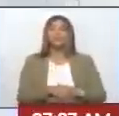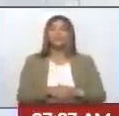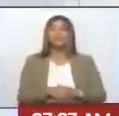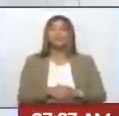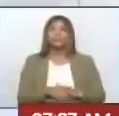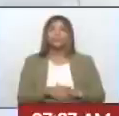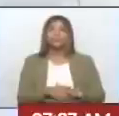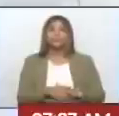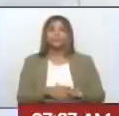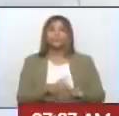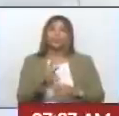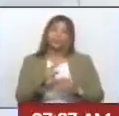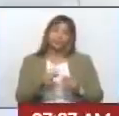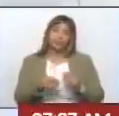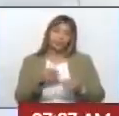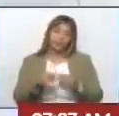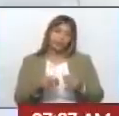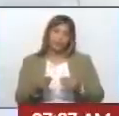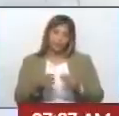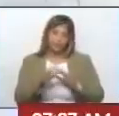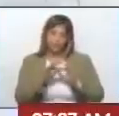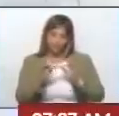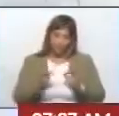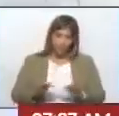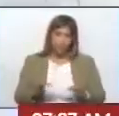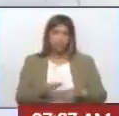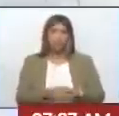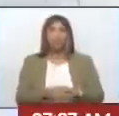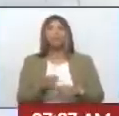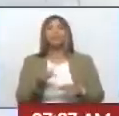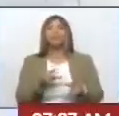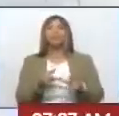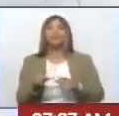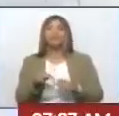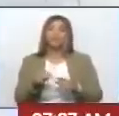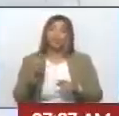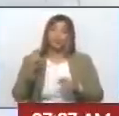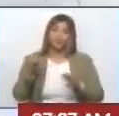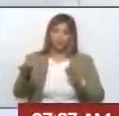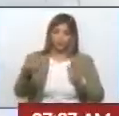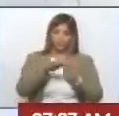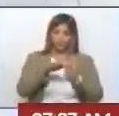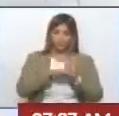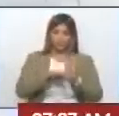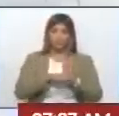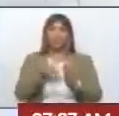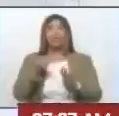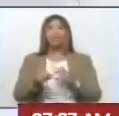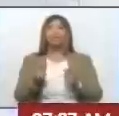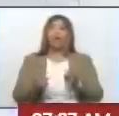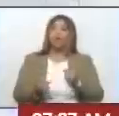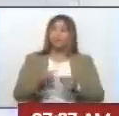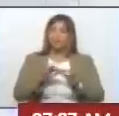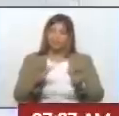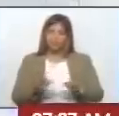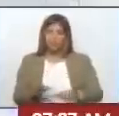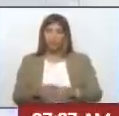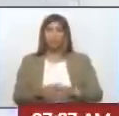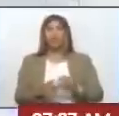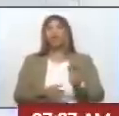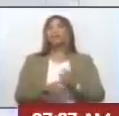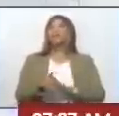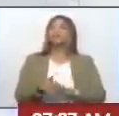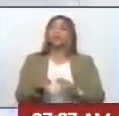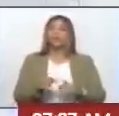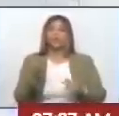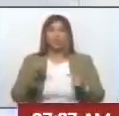es un instrumento, es un mecanismo que ya está en la Constitución, y que de alguna manera se desarrolla